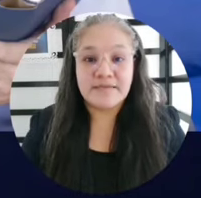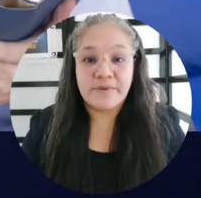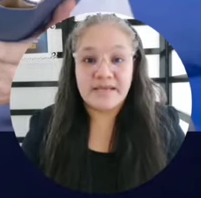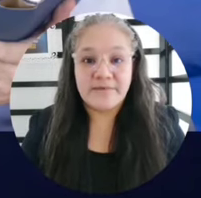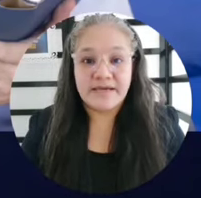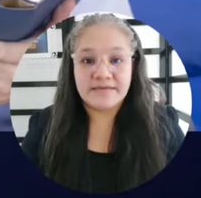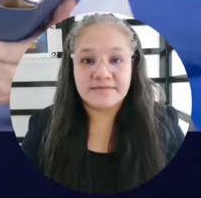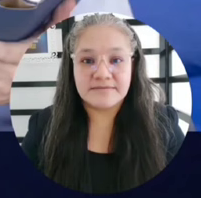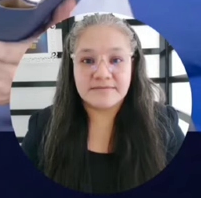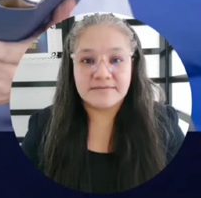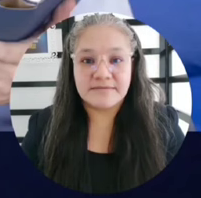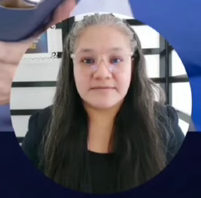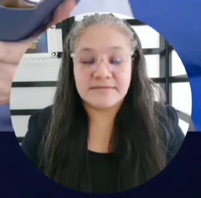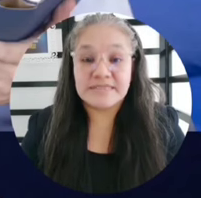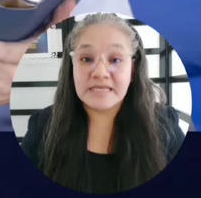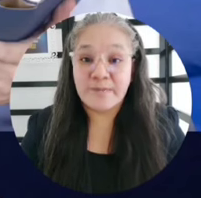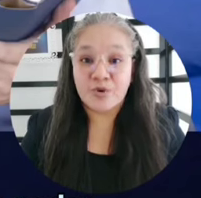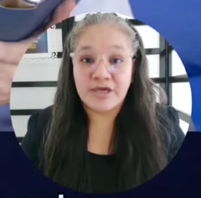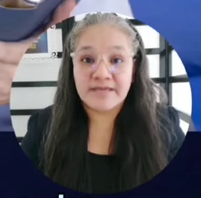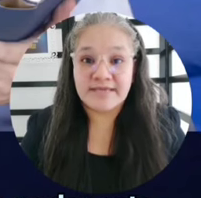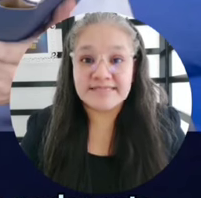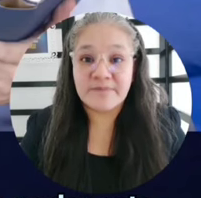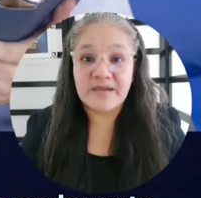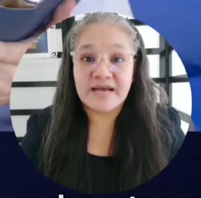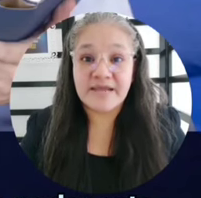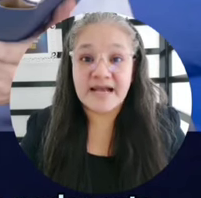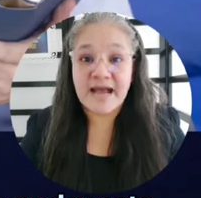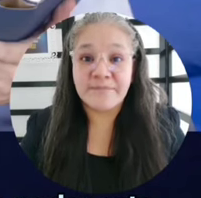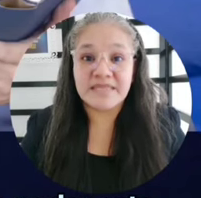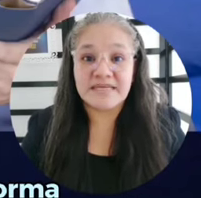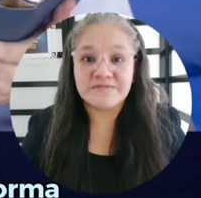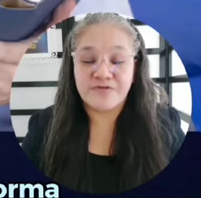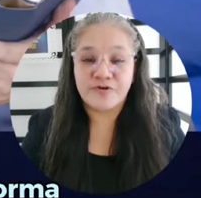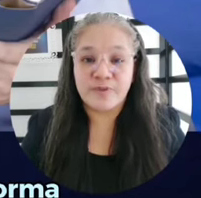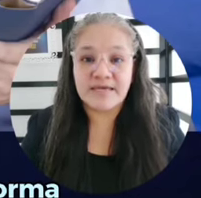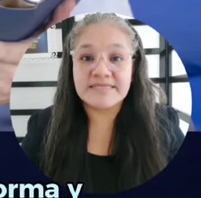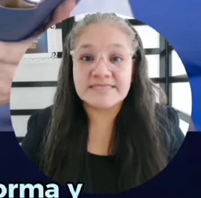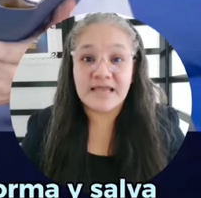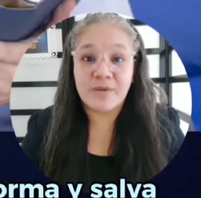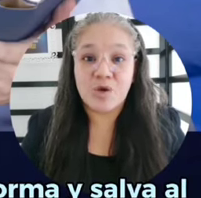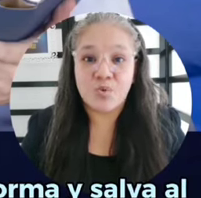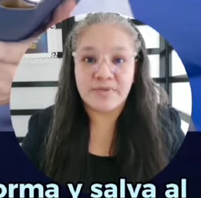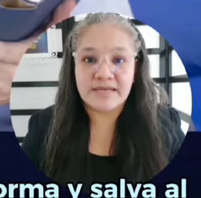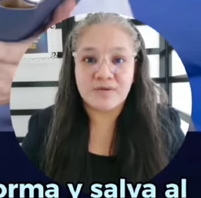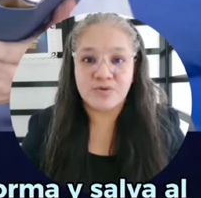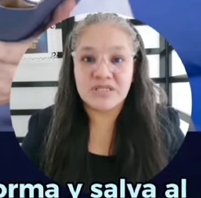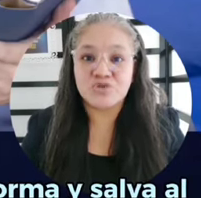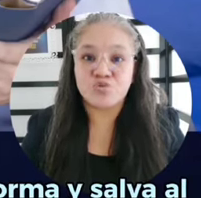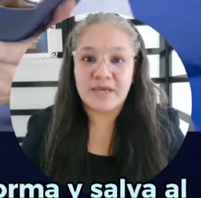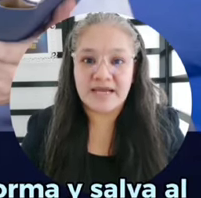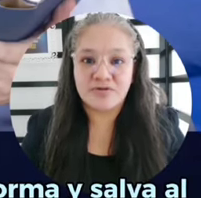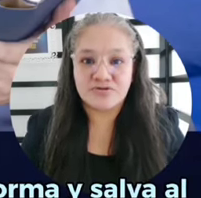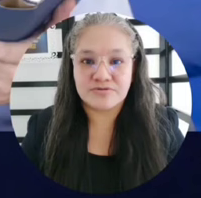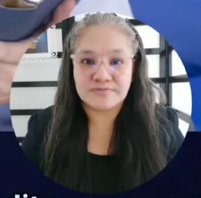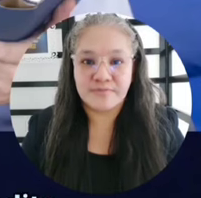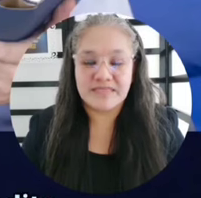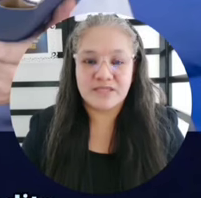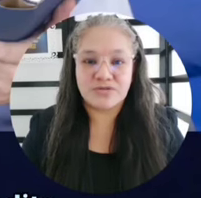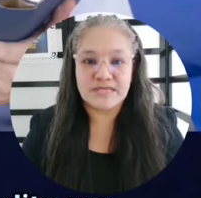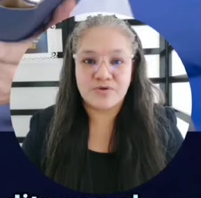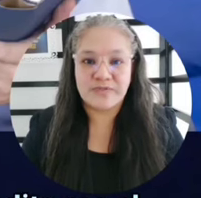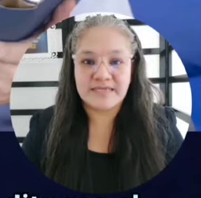aleluya. Esta palabra tiene poder, esta palabra cambia, transforma y salva al hombre, aleluya, de sus